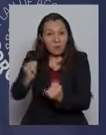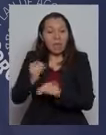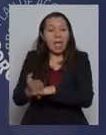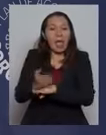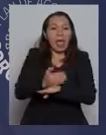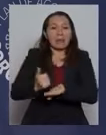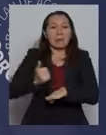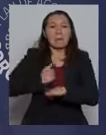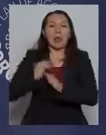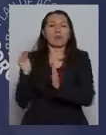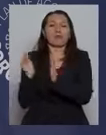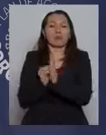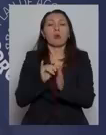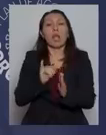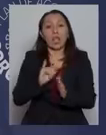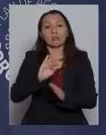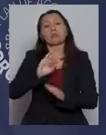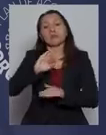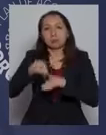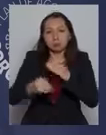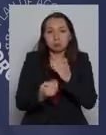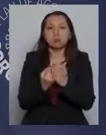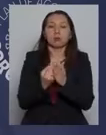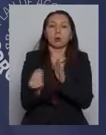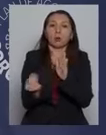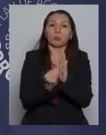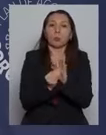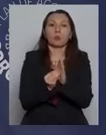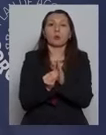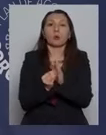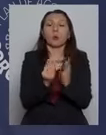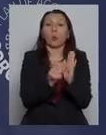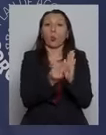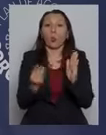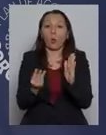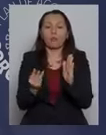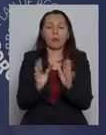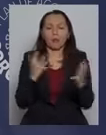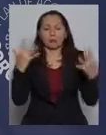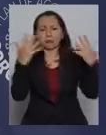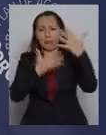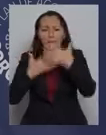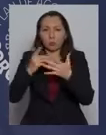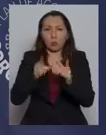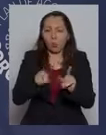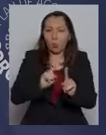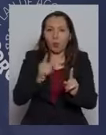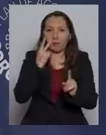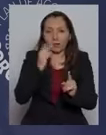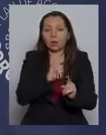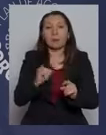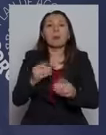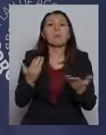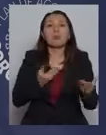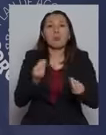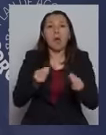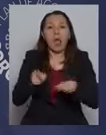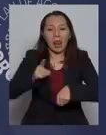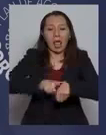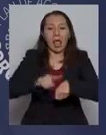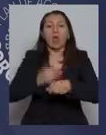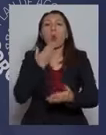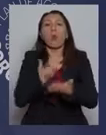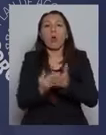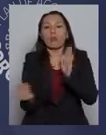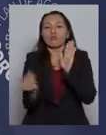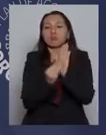temprano y eso va a quedar registrado obviamente en la página para no producir esta confusión. Es por la hora de corte de cada uno